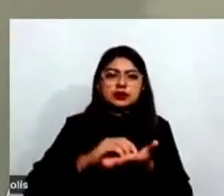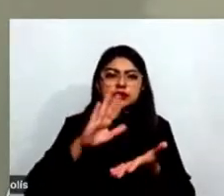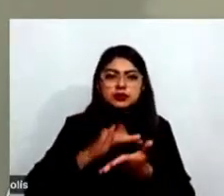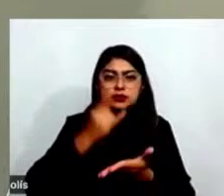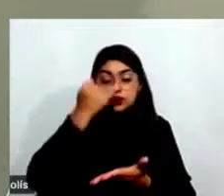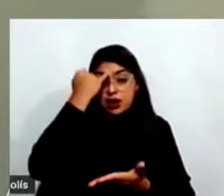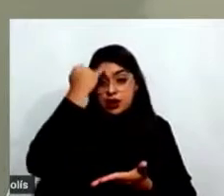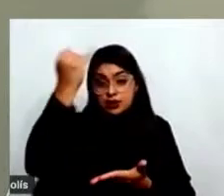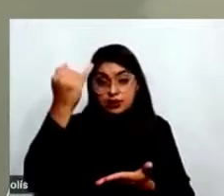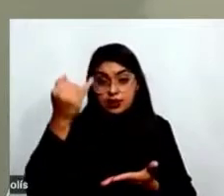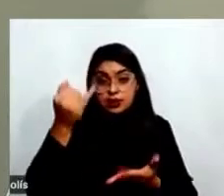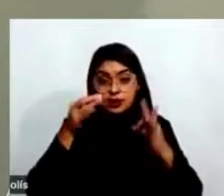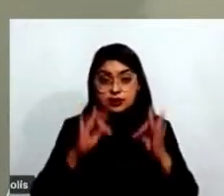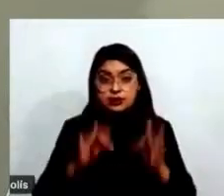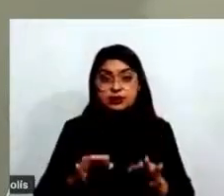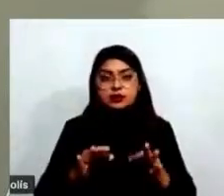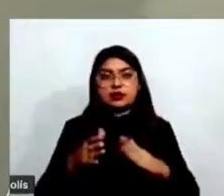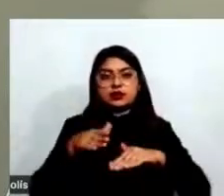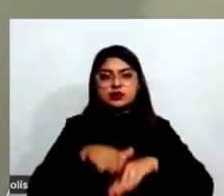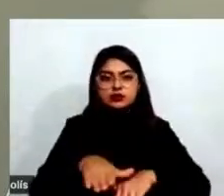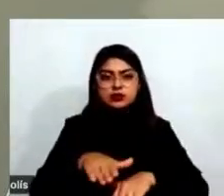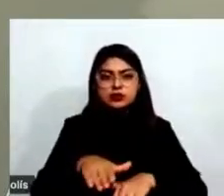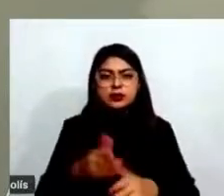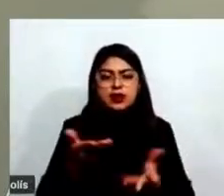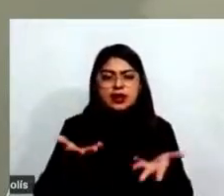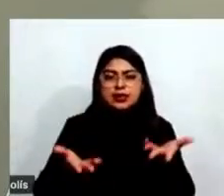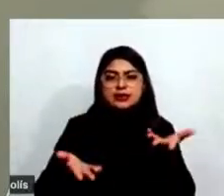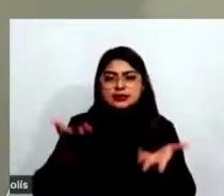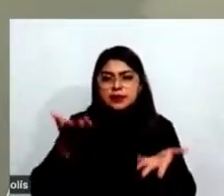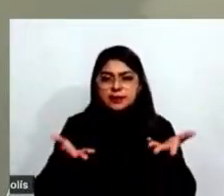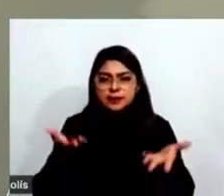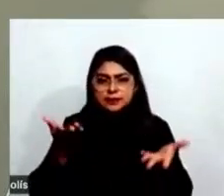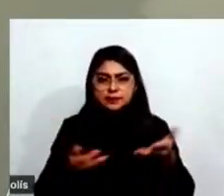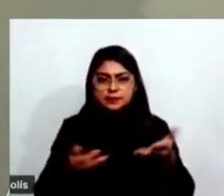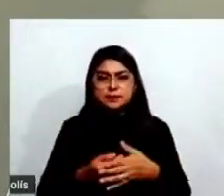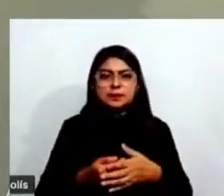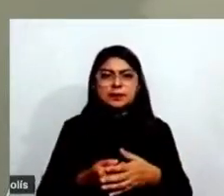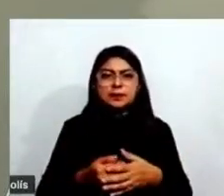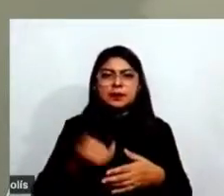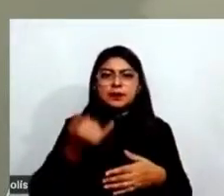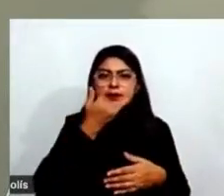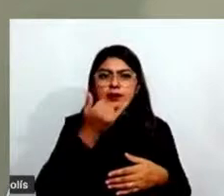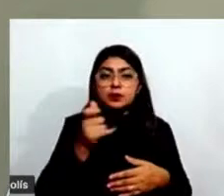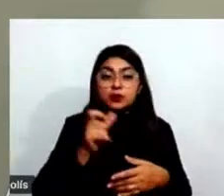estabilidad. Perdón, al inicio tuvo un lapsus,